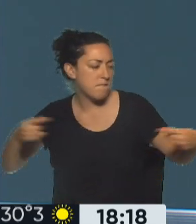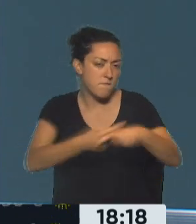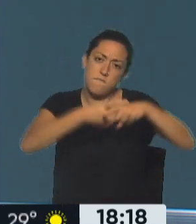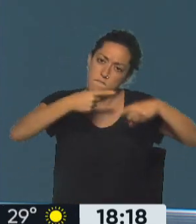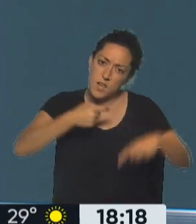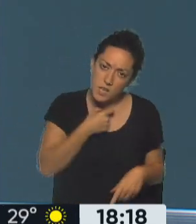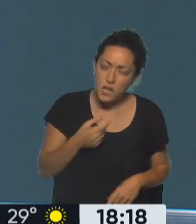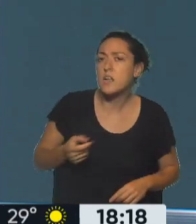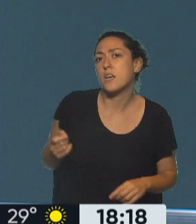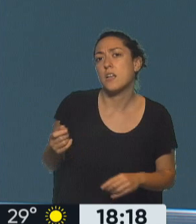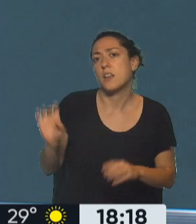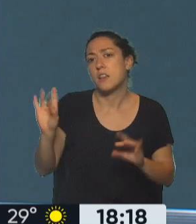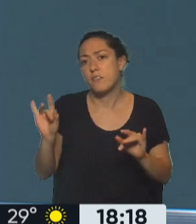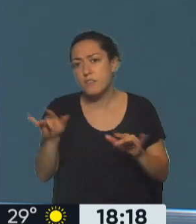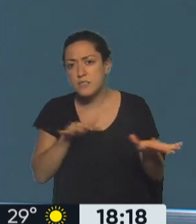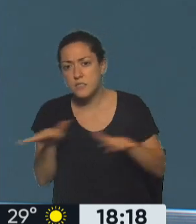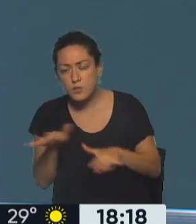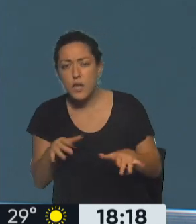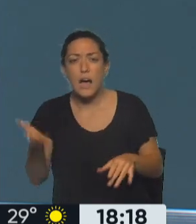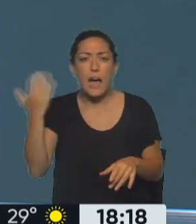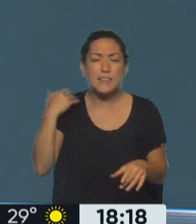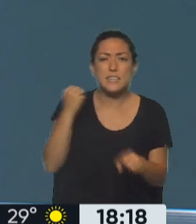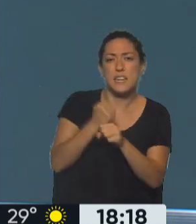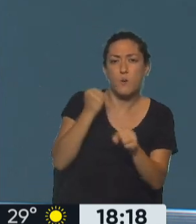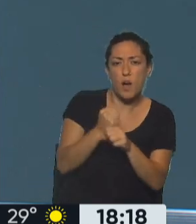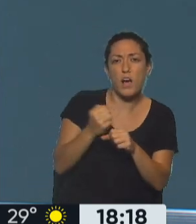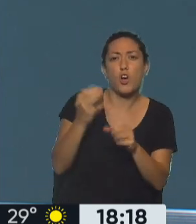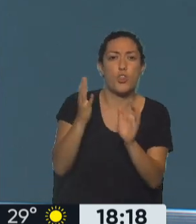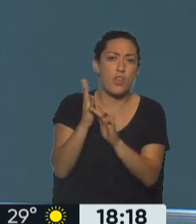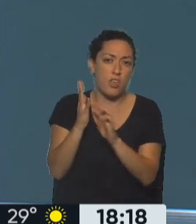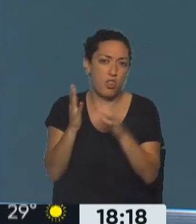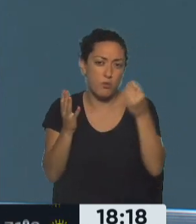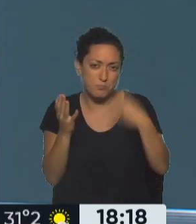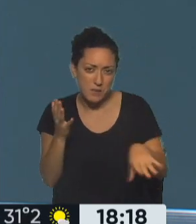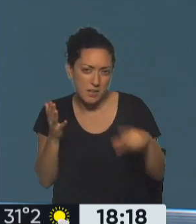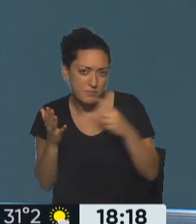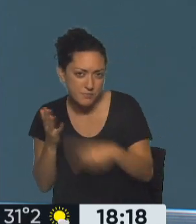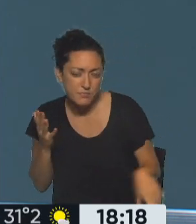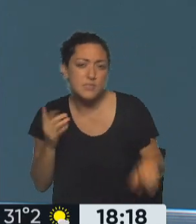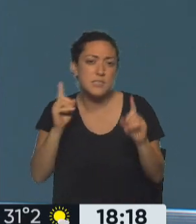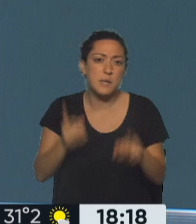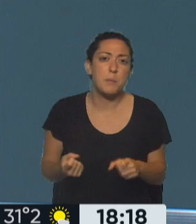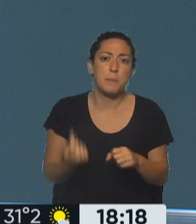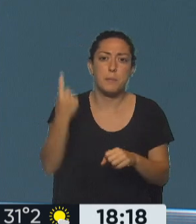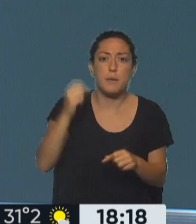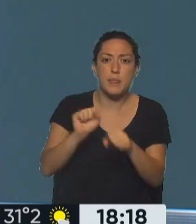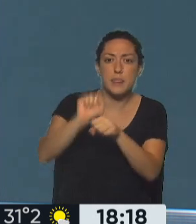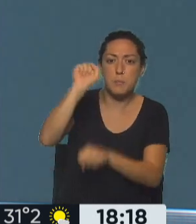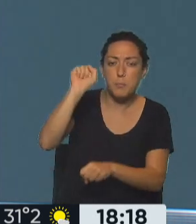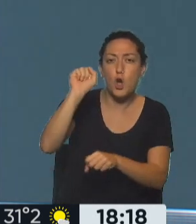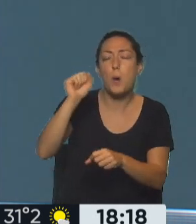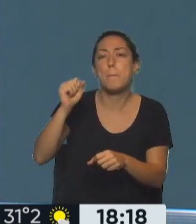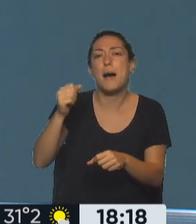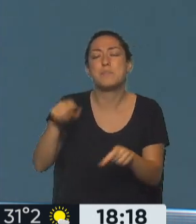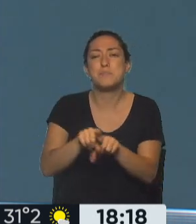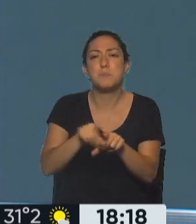vivir momentos muy difíciles, perdió un dedo cuando era tornero, que lloró incluso cuando le dieron su primer diploma al ser electo presidente,